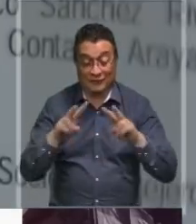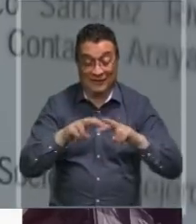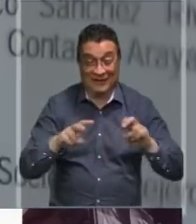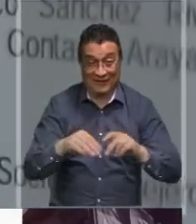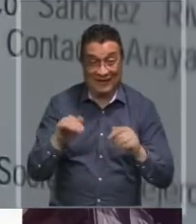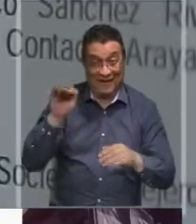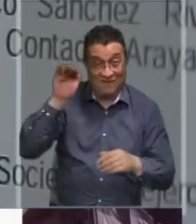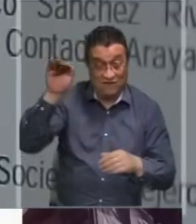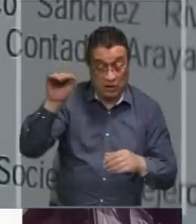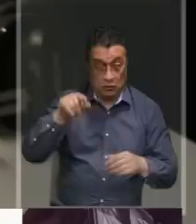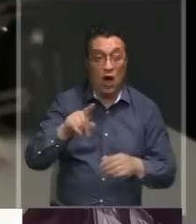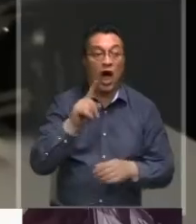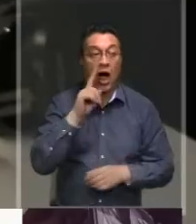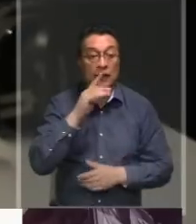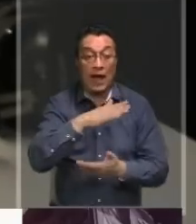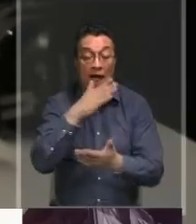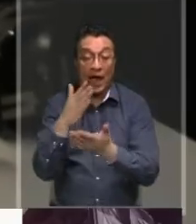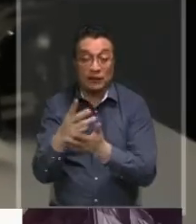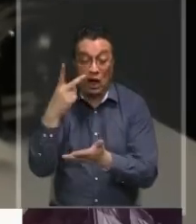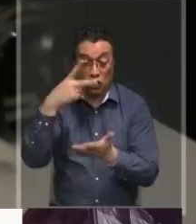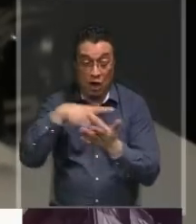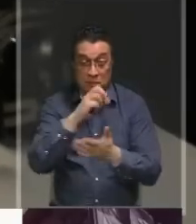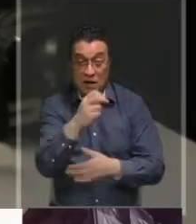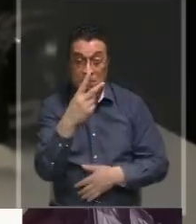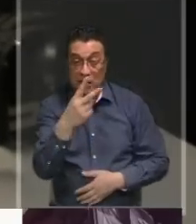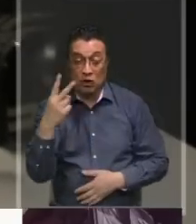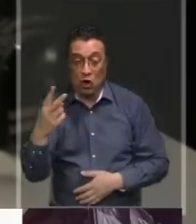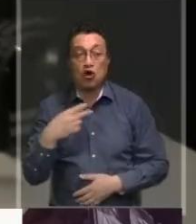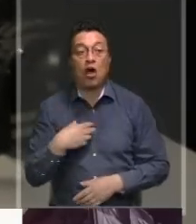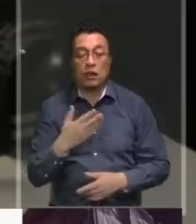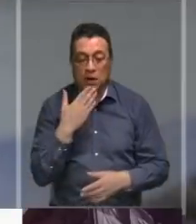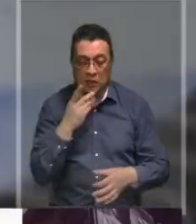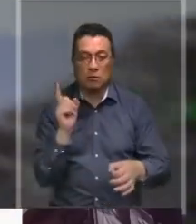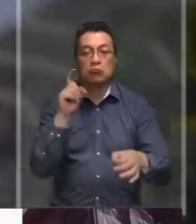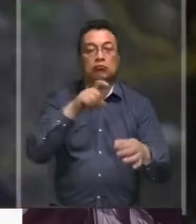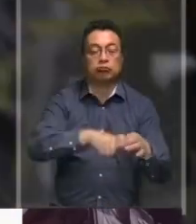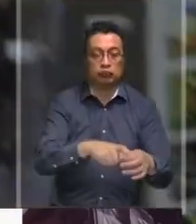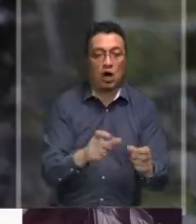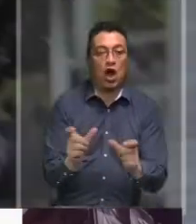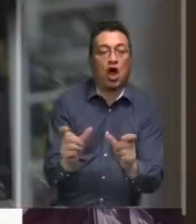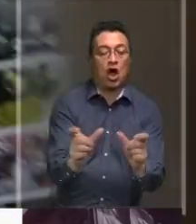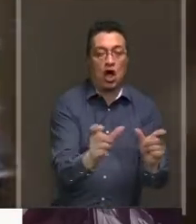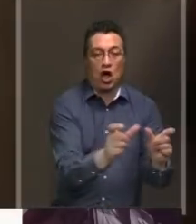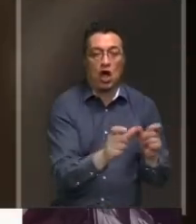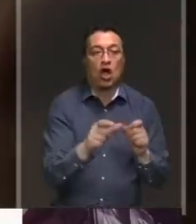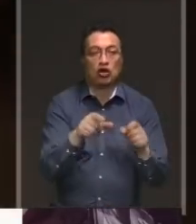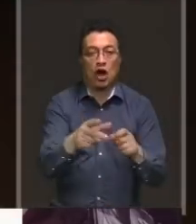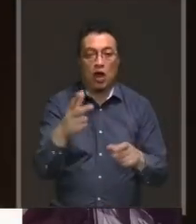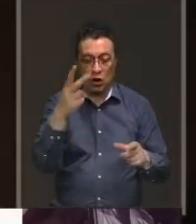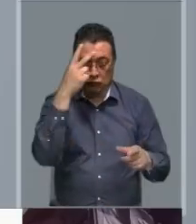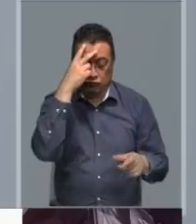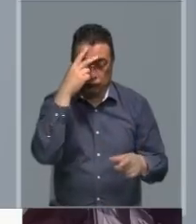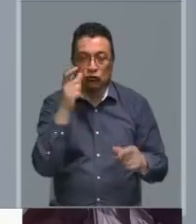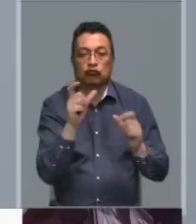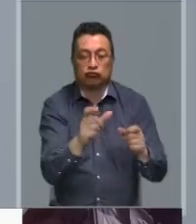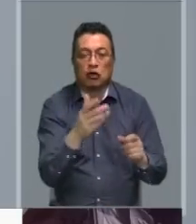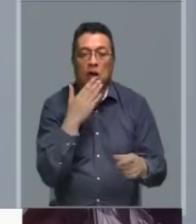Financiero, tenía hasta el 2022 participación en la sociedad controladora de la escuadra de la Cuarta